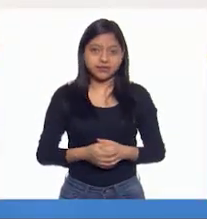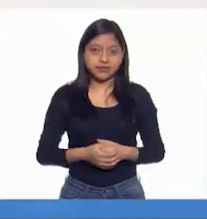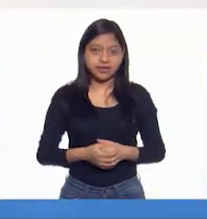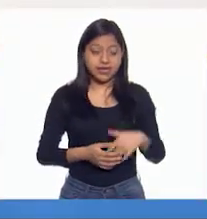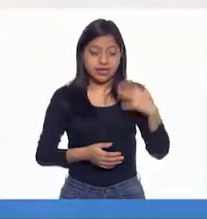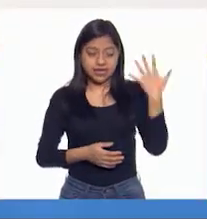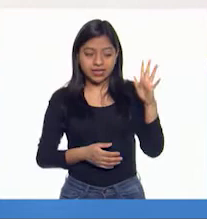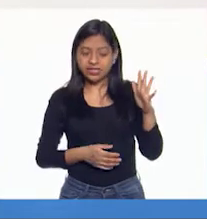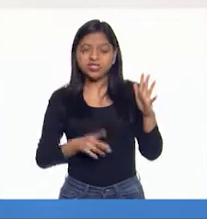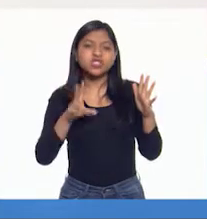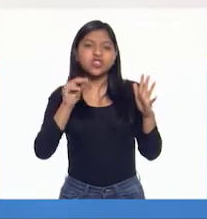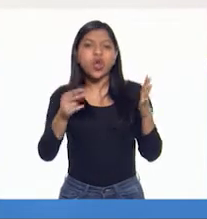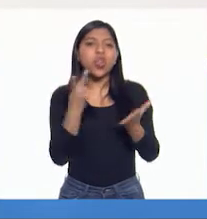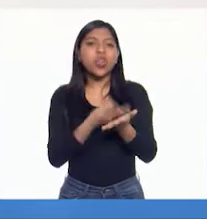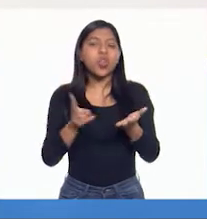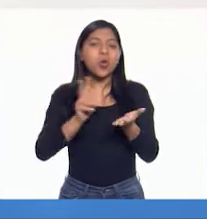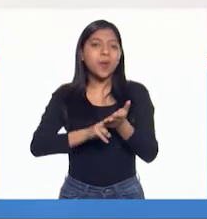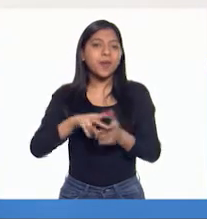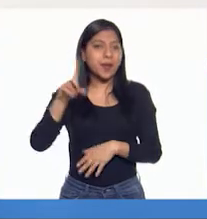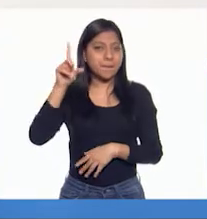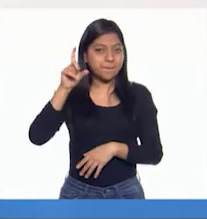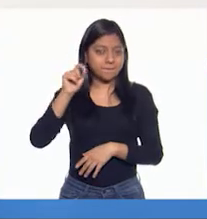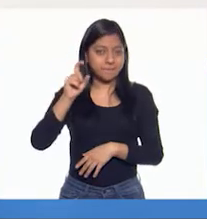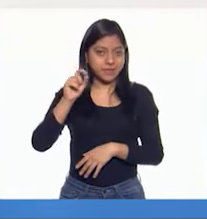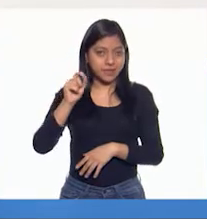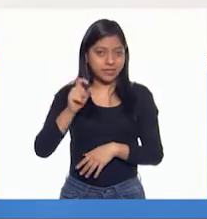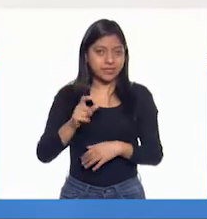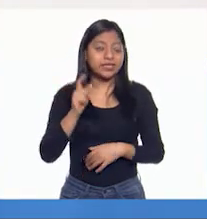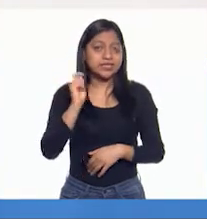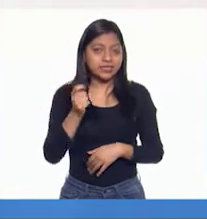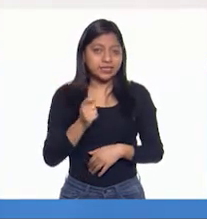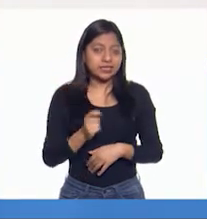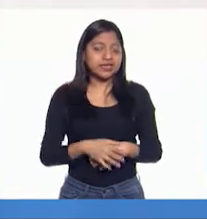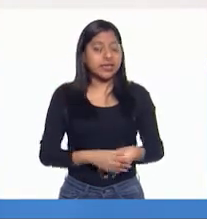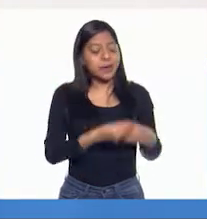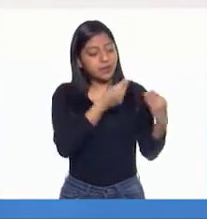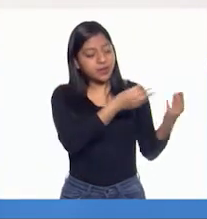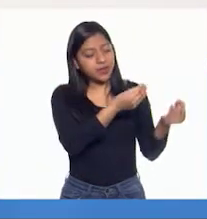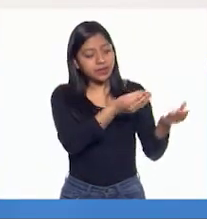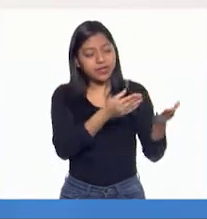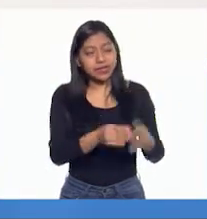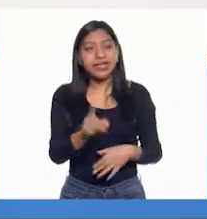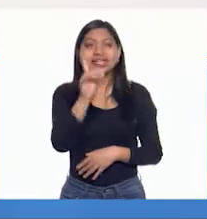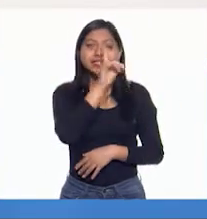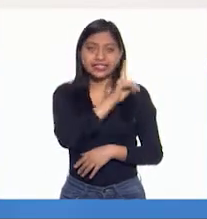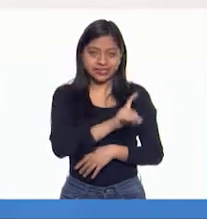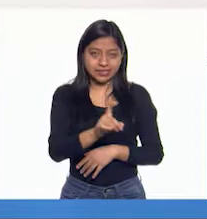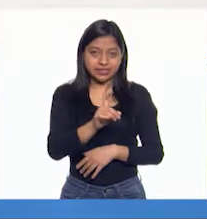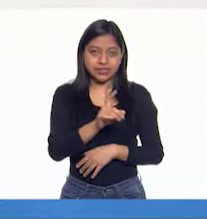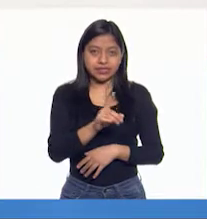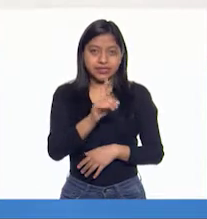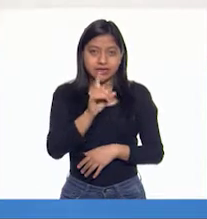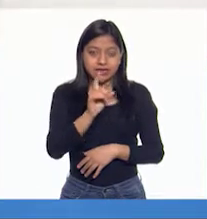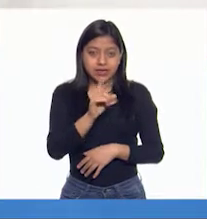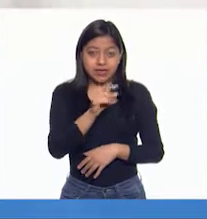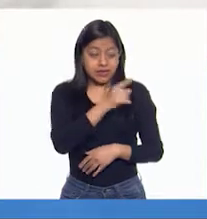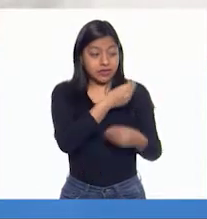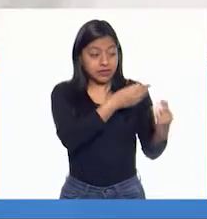10, sería el doble de 60. De 60. Así serían 20 pesos a